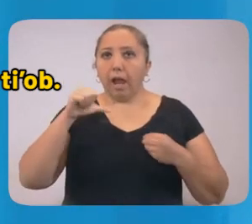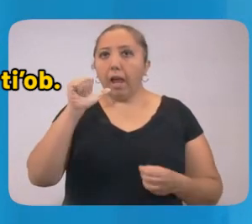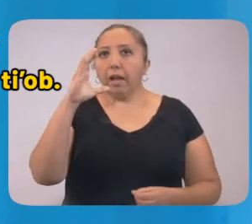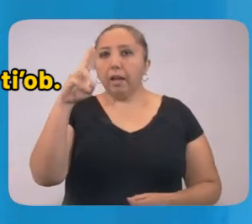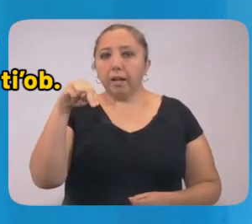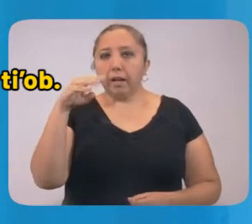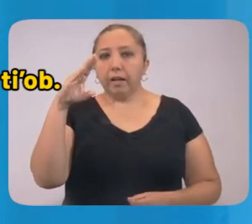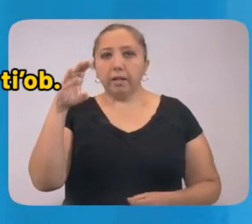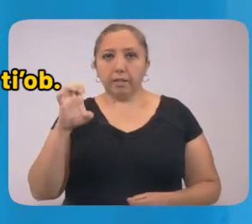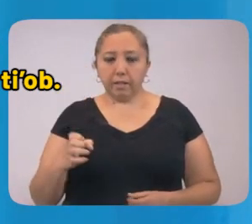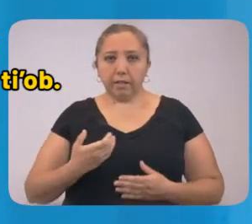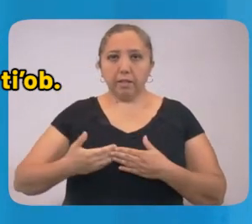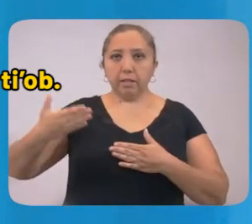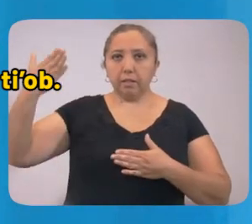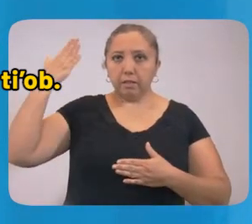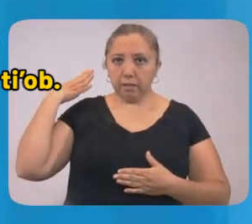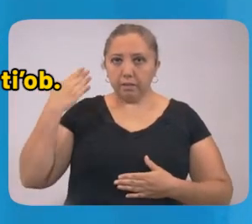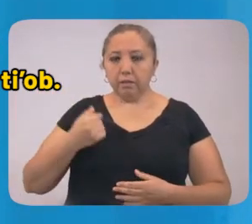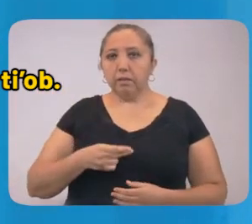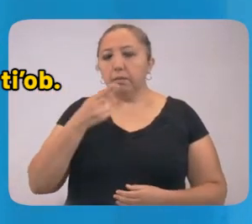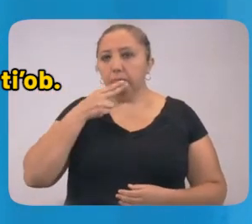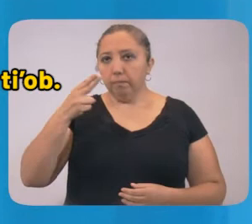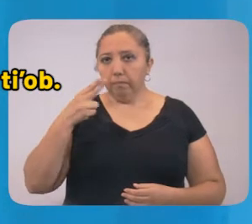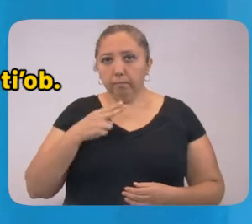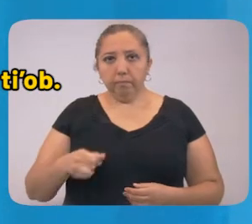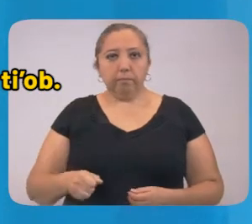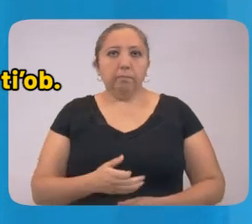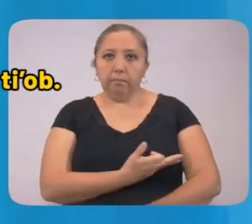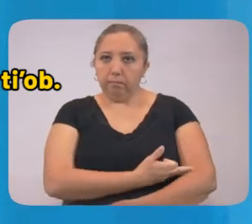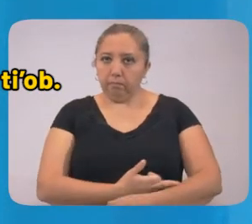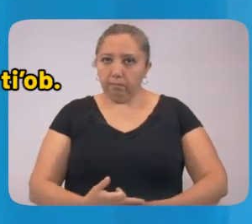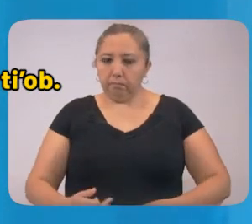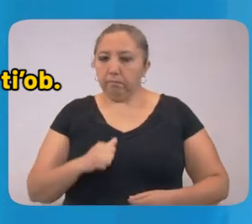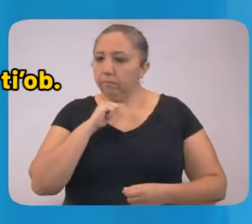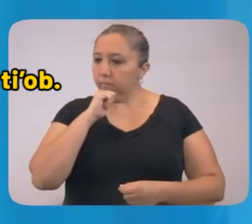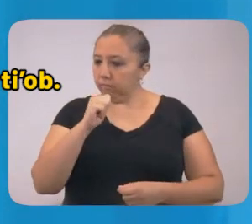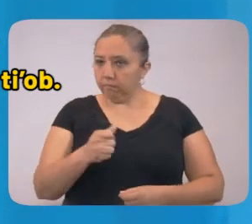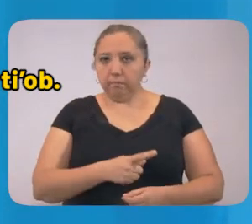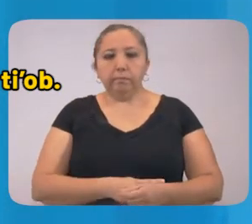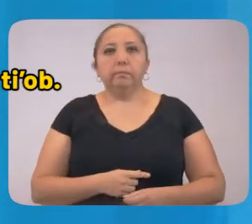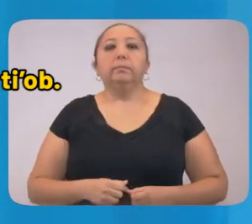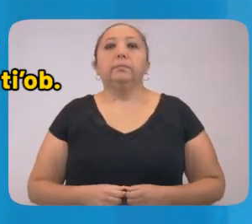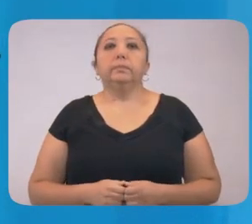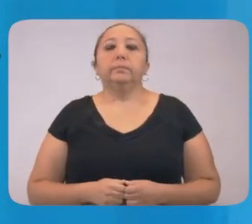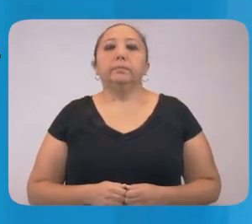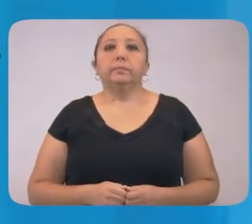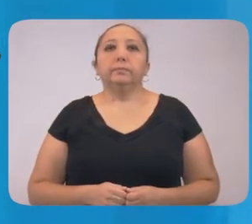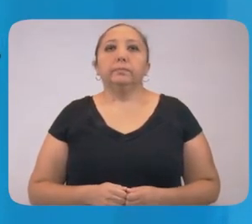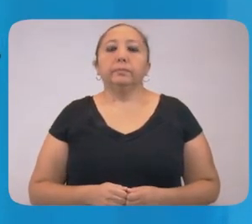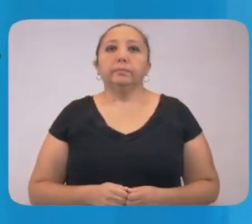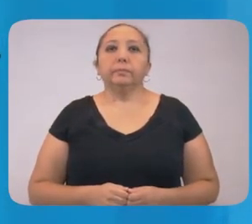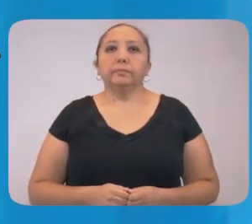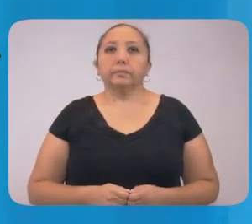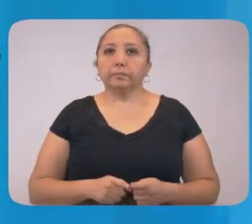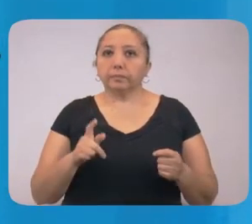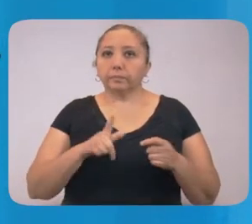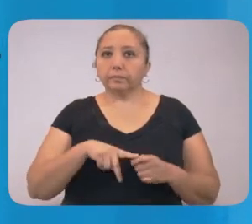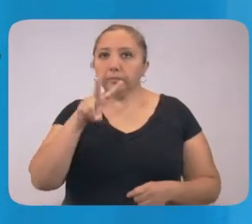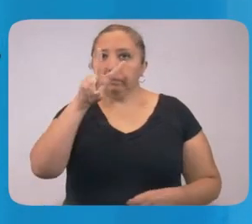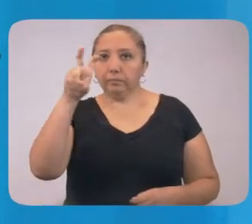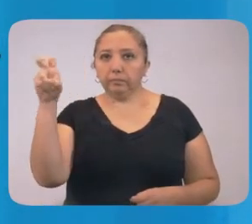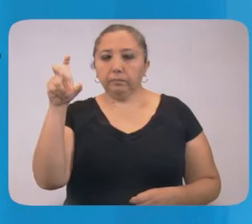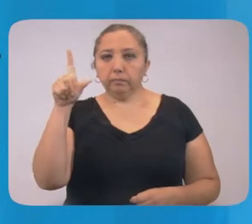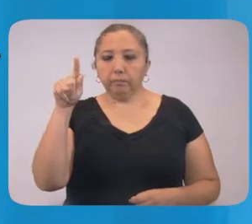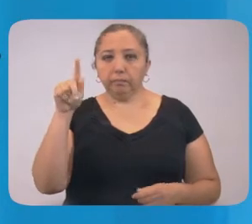arranque con antecedentes de tabaquismo sus contactos se reportan a sintomáticos en total son